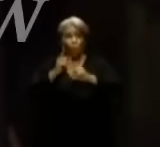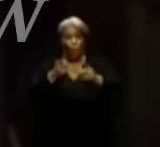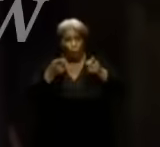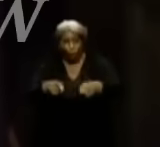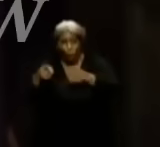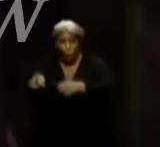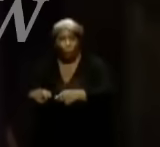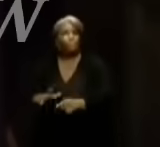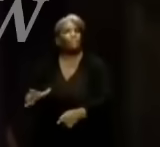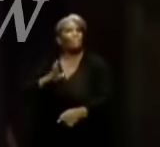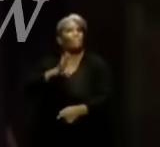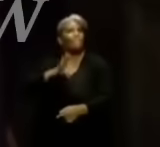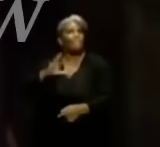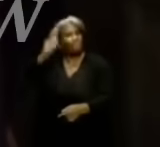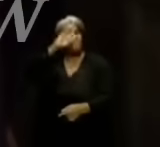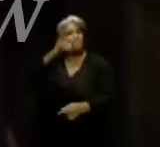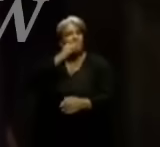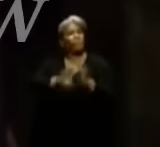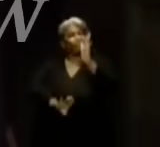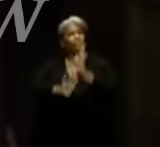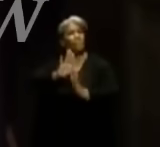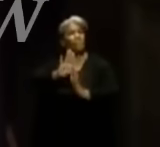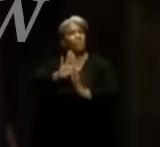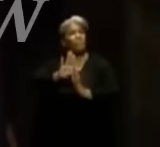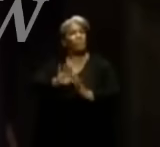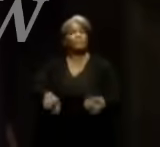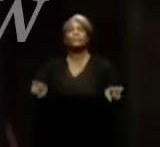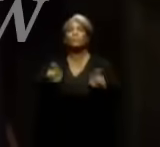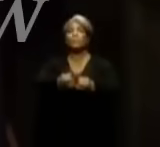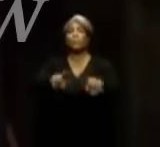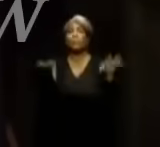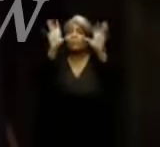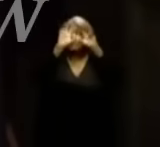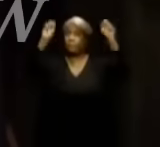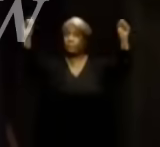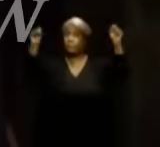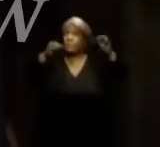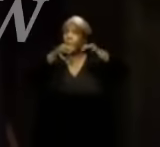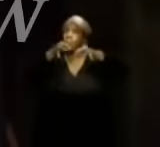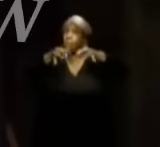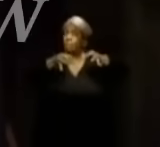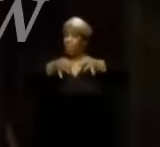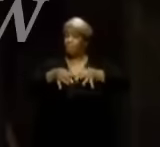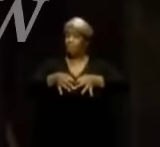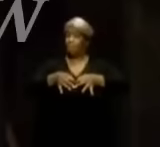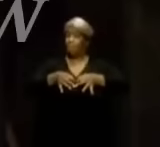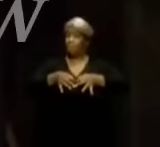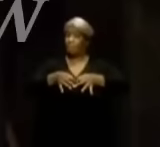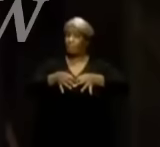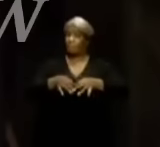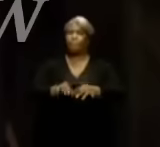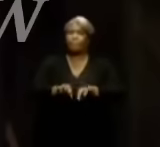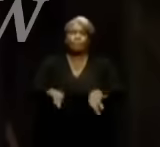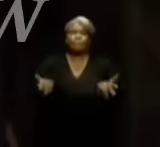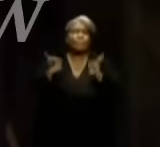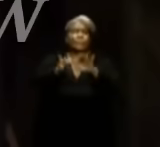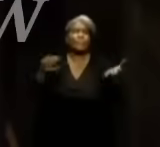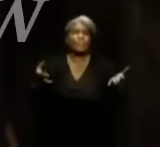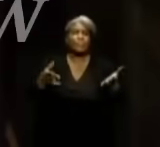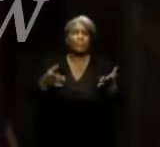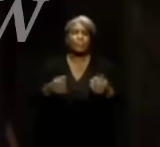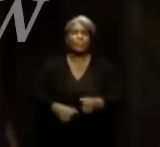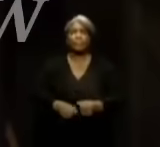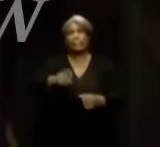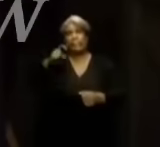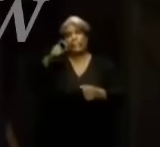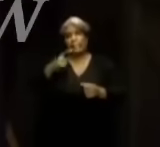obviamente merece. Y como también el presidente ha hecho acotación, obviamente siempre habrá espacio